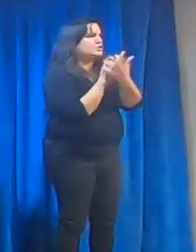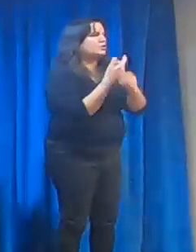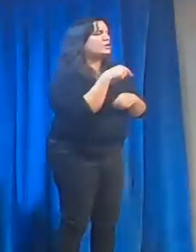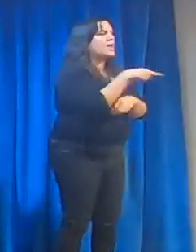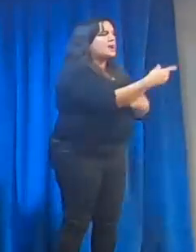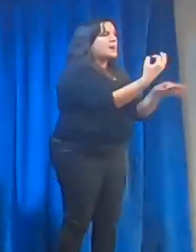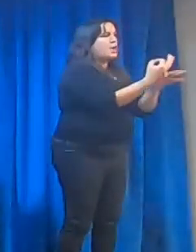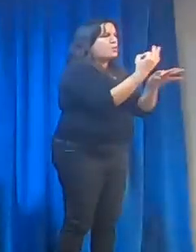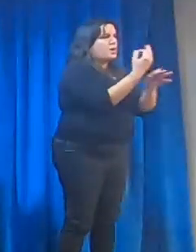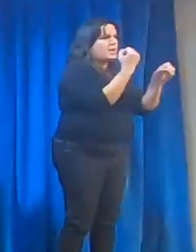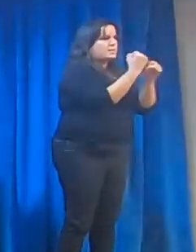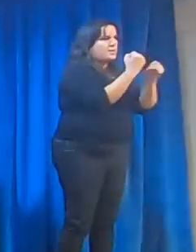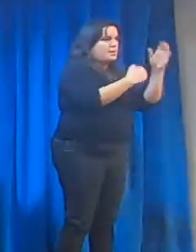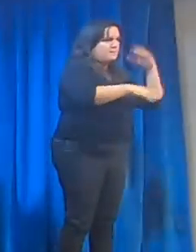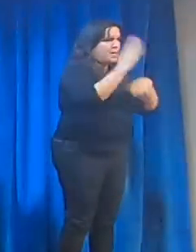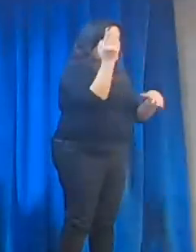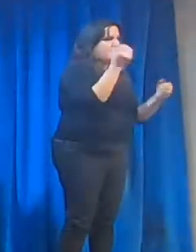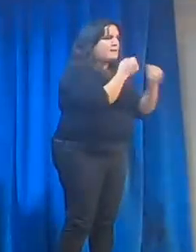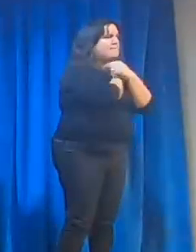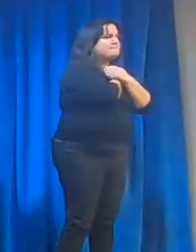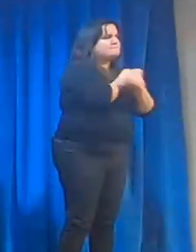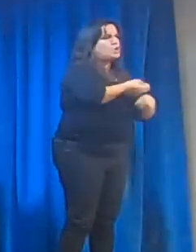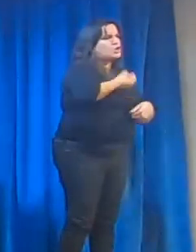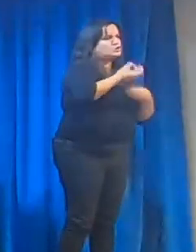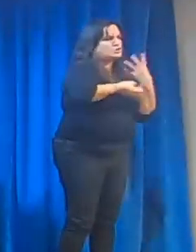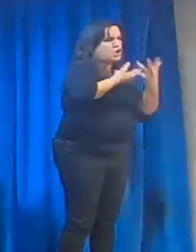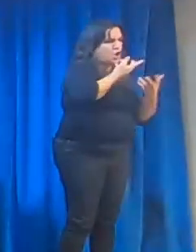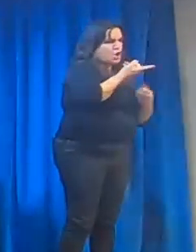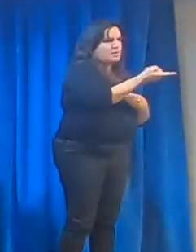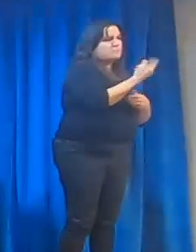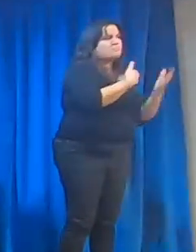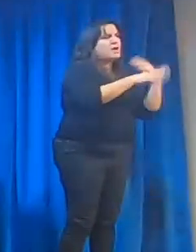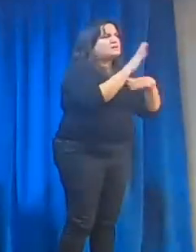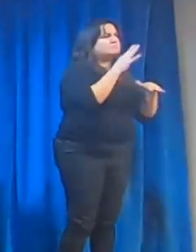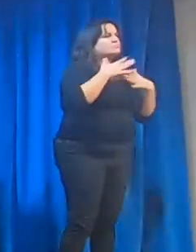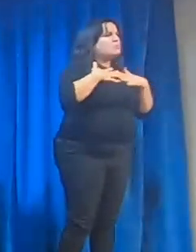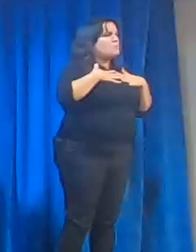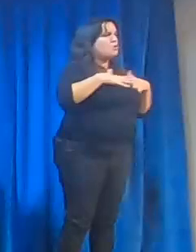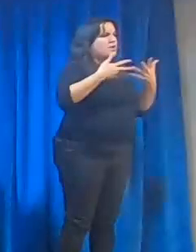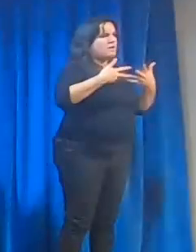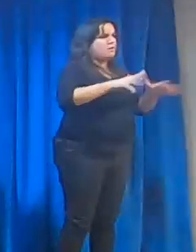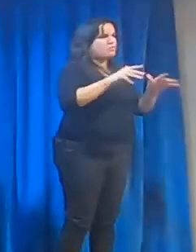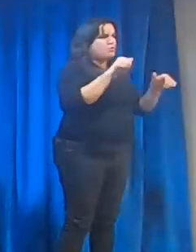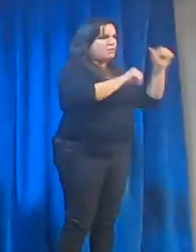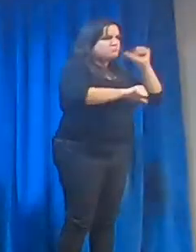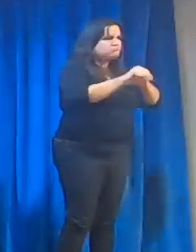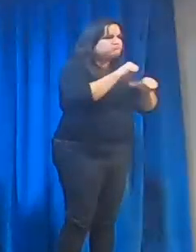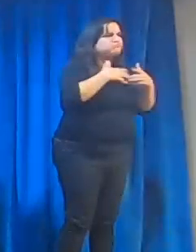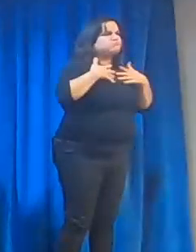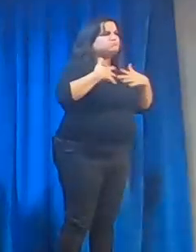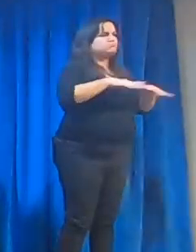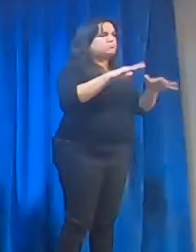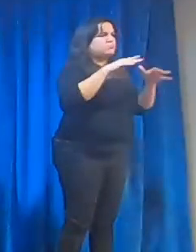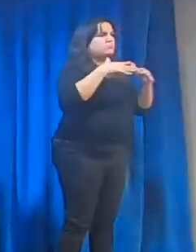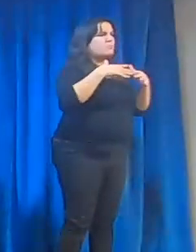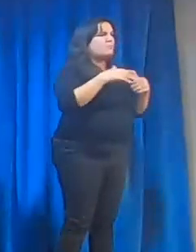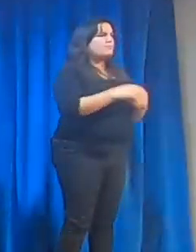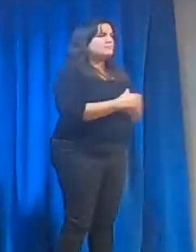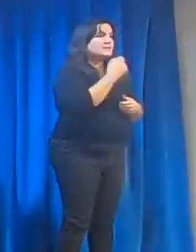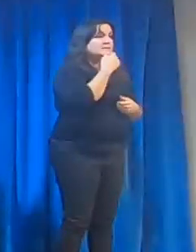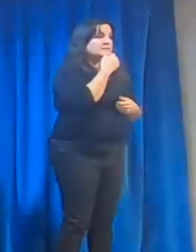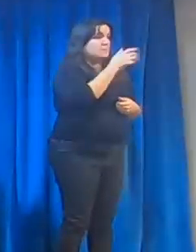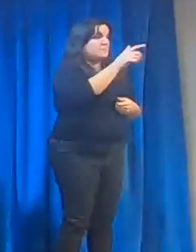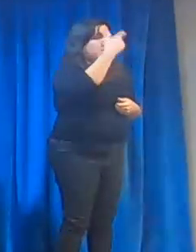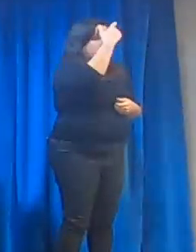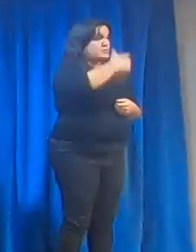emoción es esa que está muy ligada con la vida orgánica. Si una persona se sorprende, va a